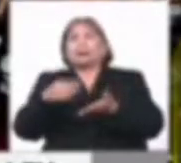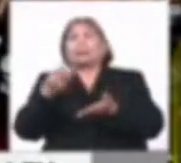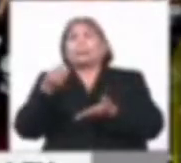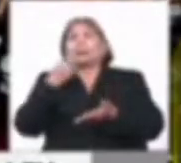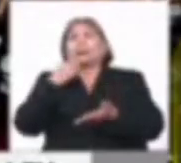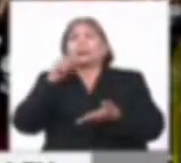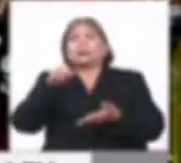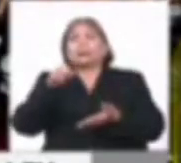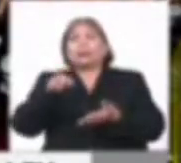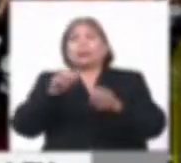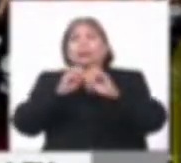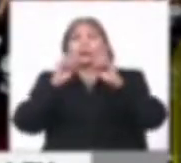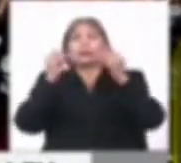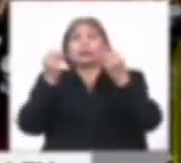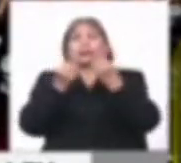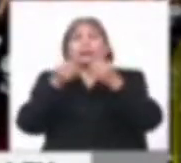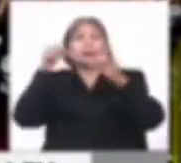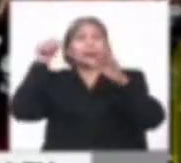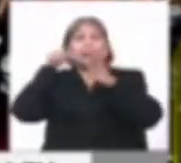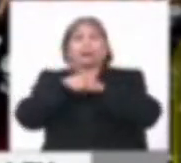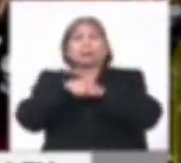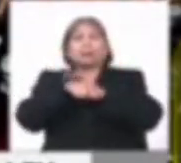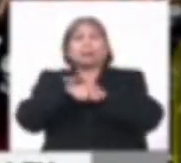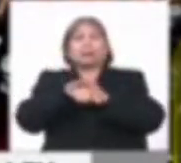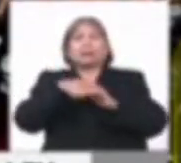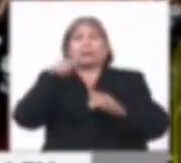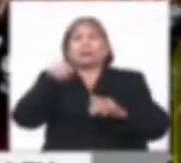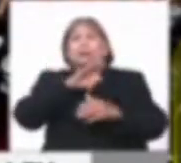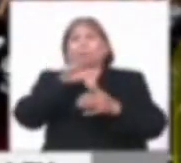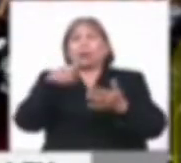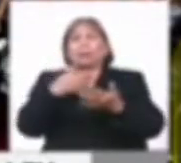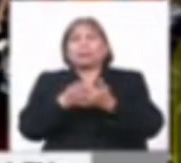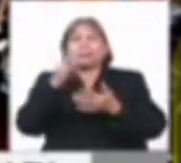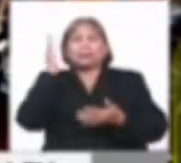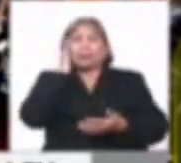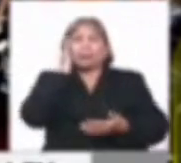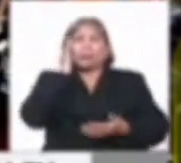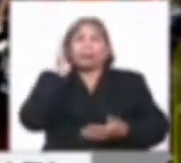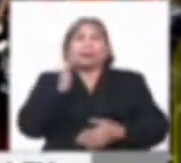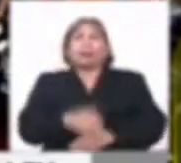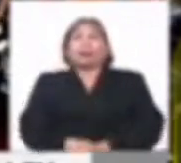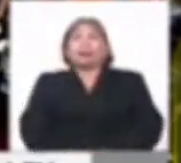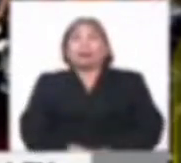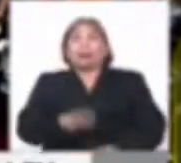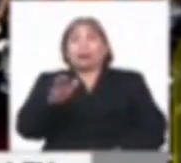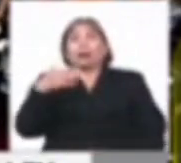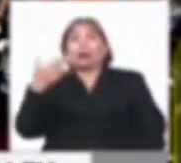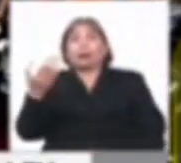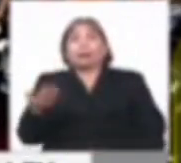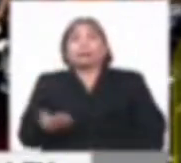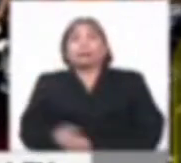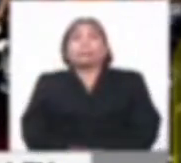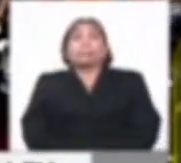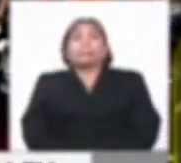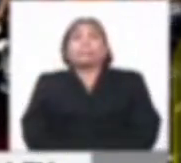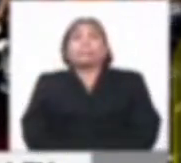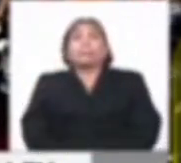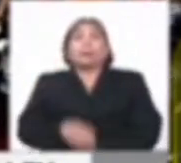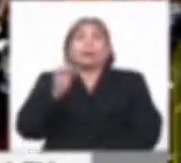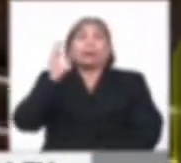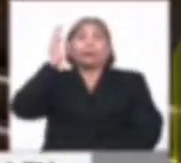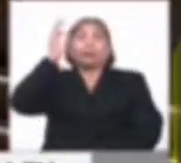Porque no está aquí organización criminal. Y aquí todo el mundo sabe que hay